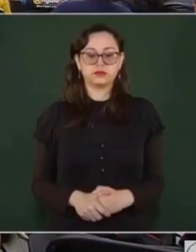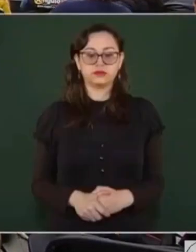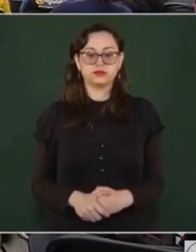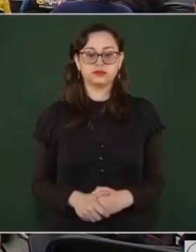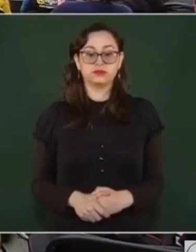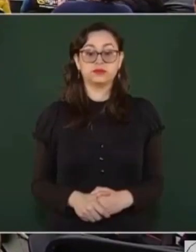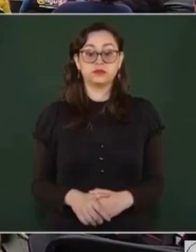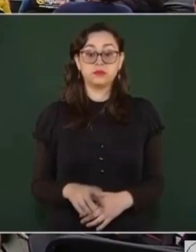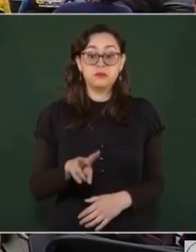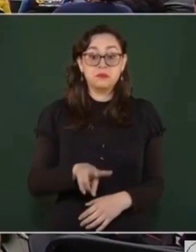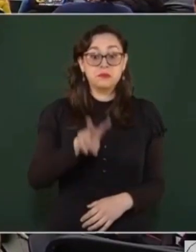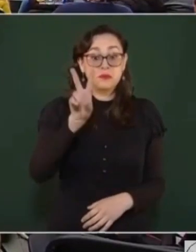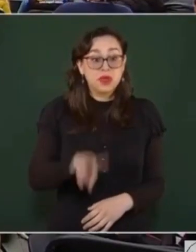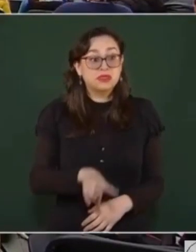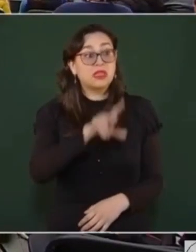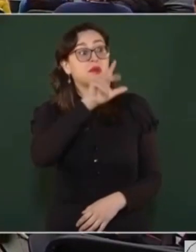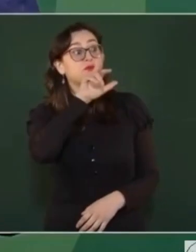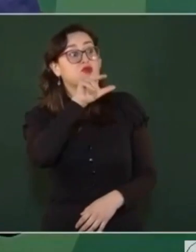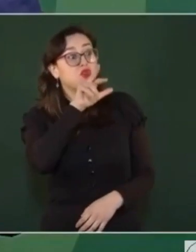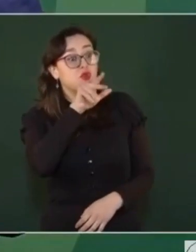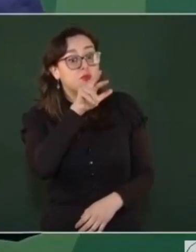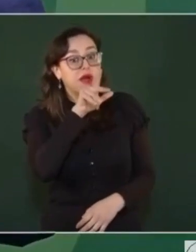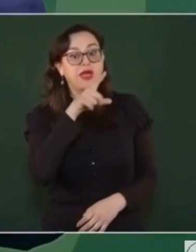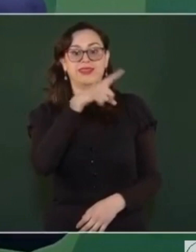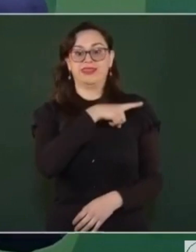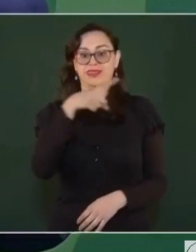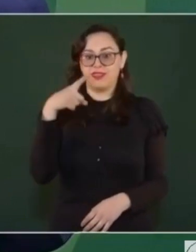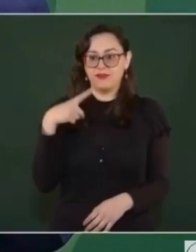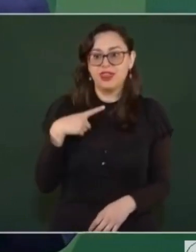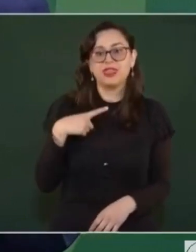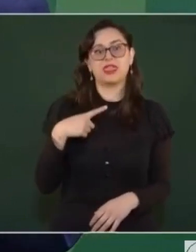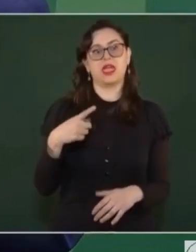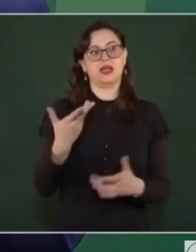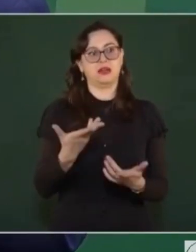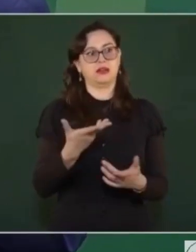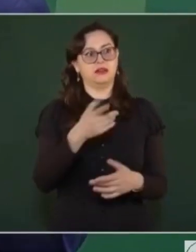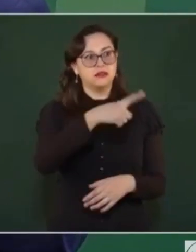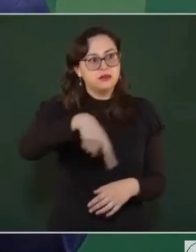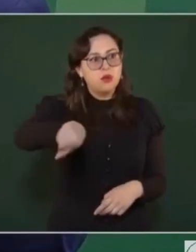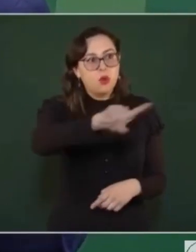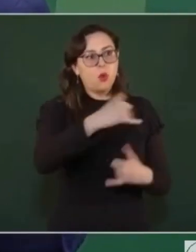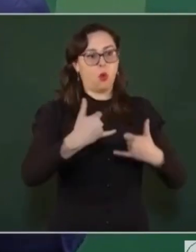tomen el camino de la drogadicción.